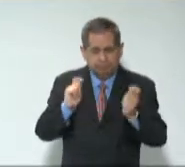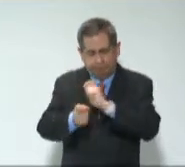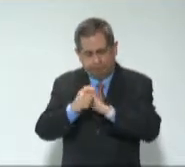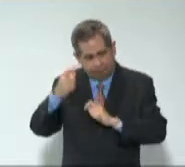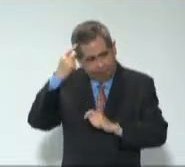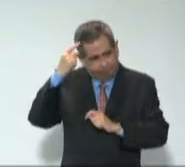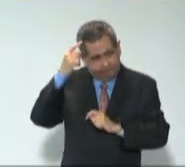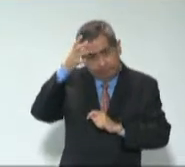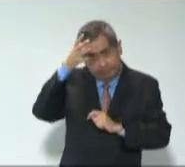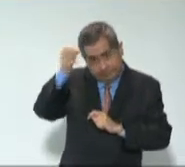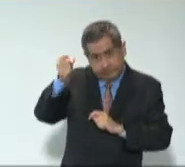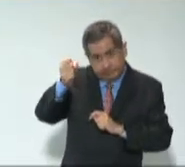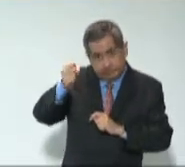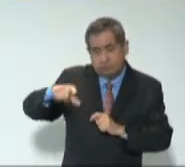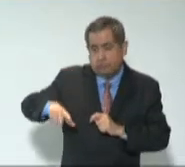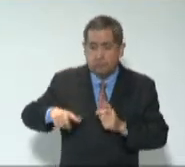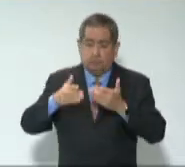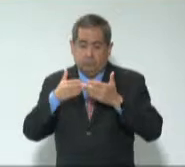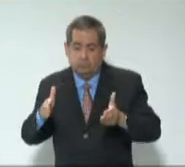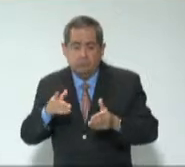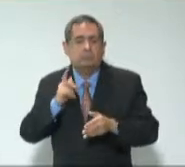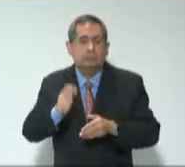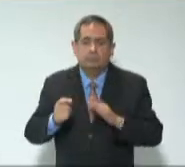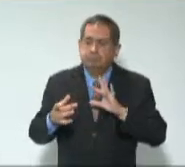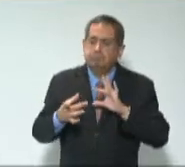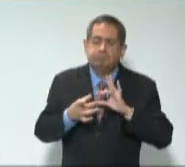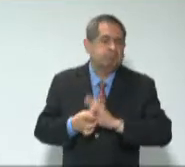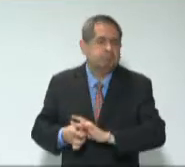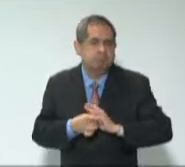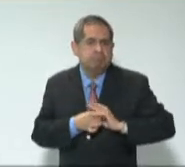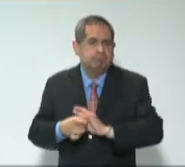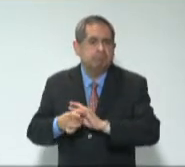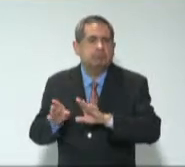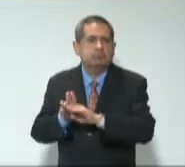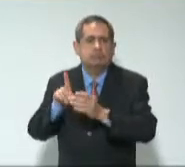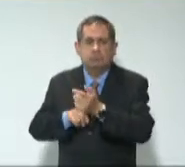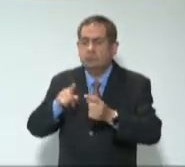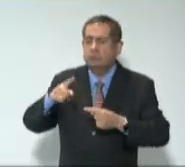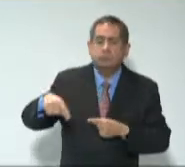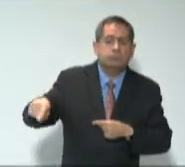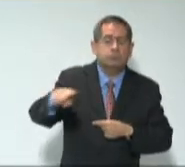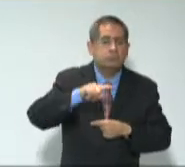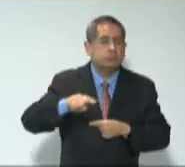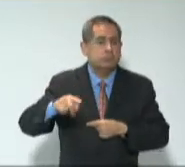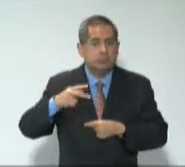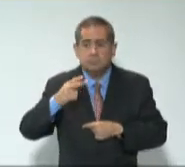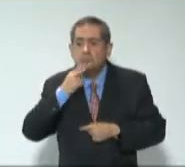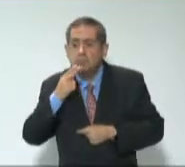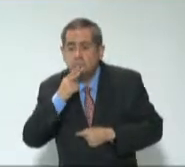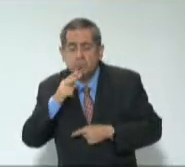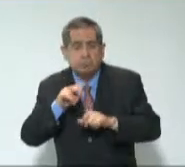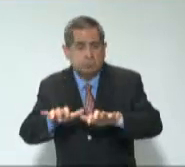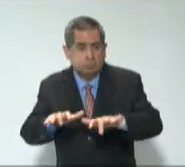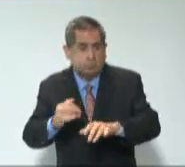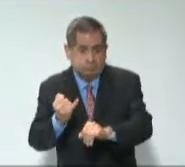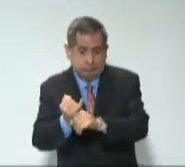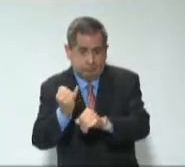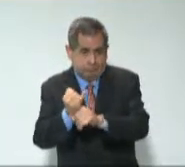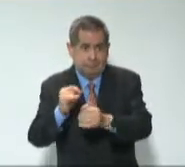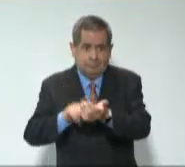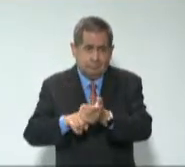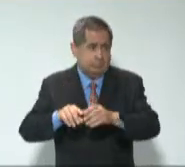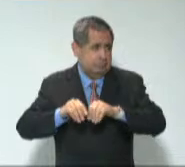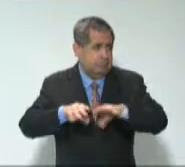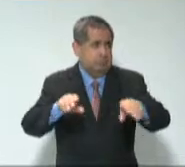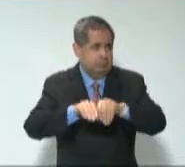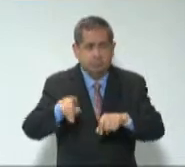término generándose una vinculación podríamos decir que especial entre el uso de las nuevas tecnologías por parte de